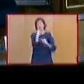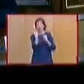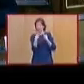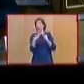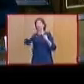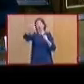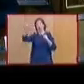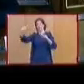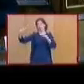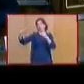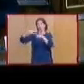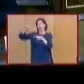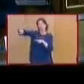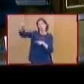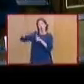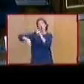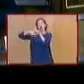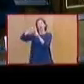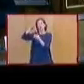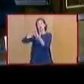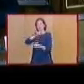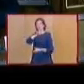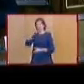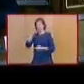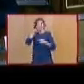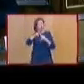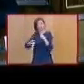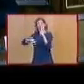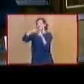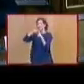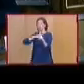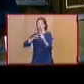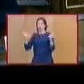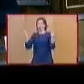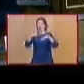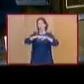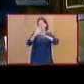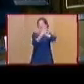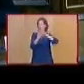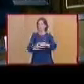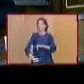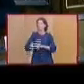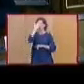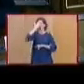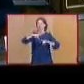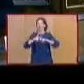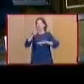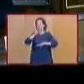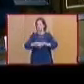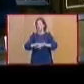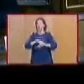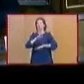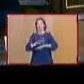estar aprobado en 2013. Ese es nuestro fuero y es la principal herramienta económica que tiene Canarias para su